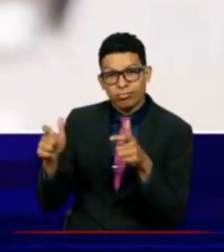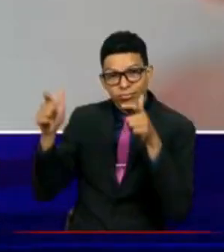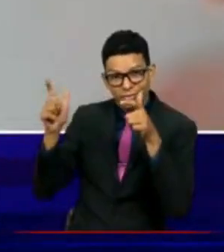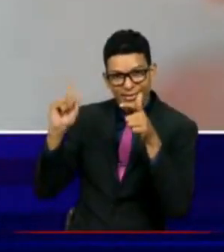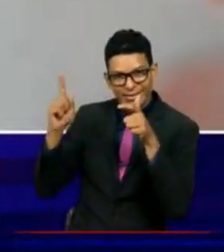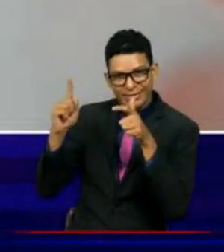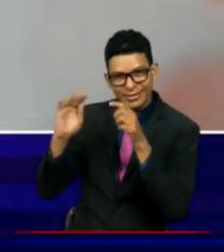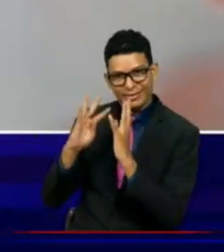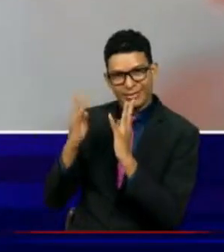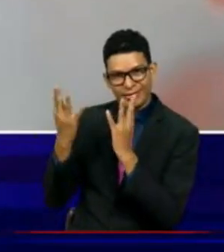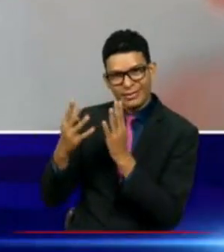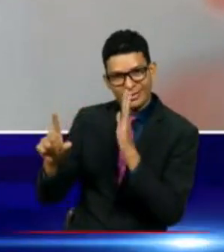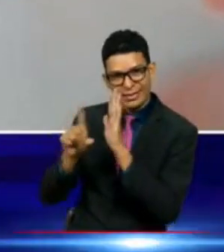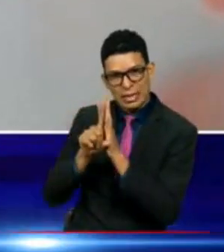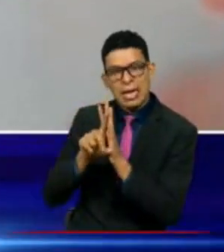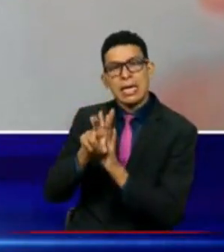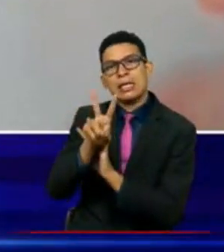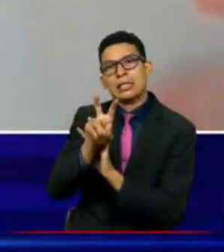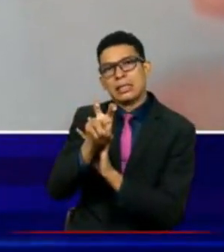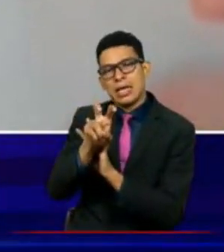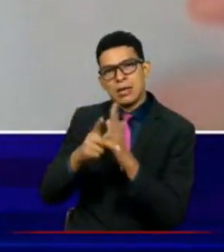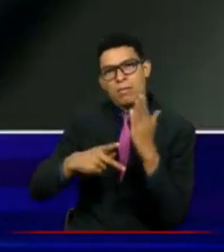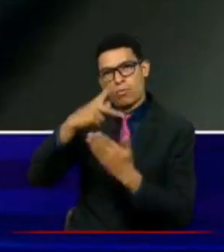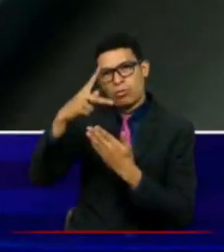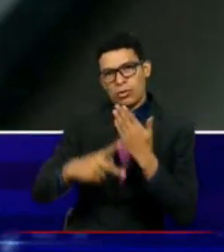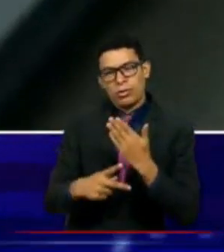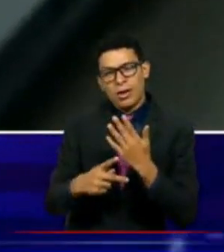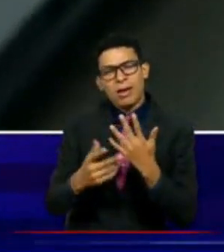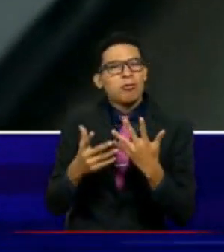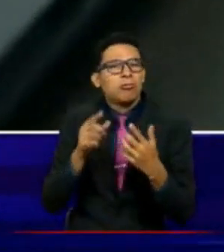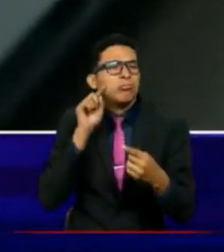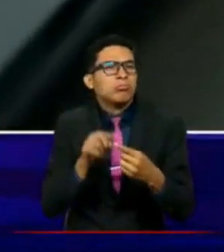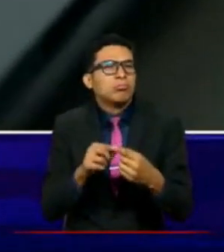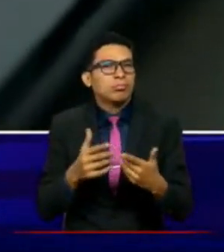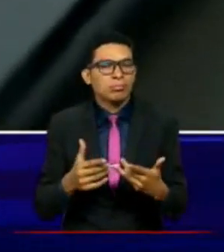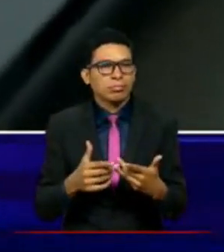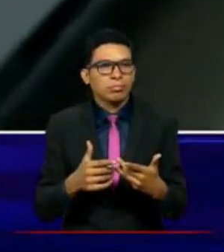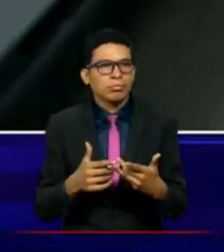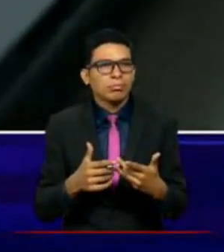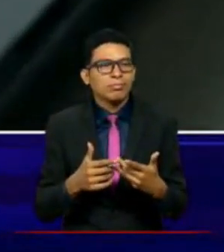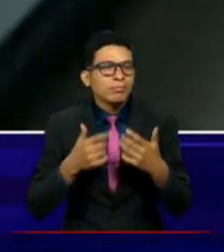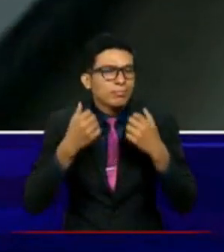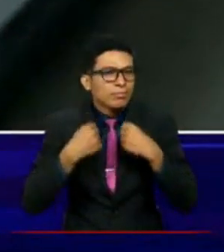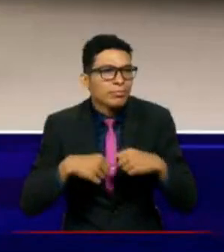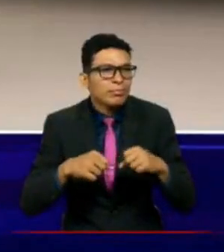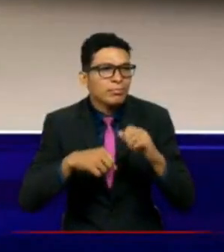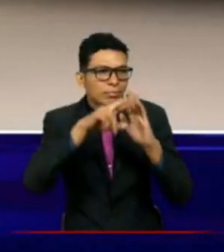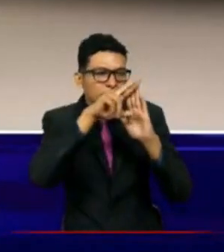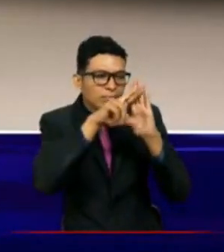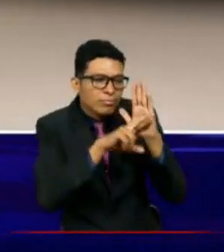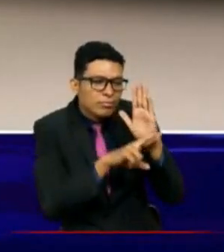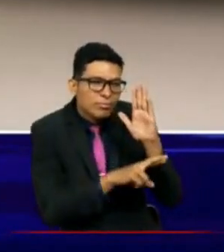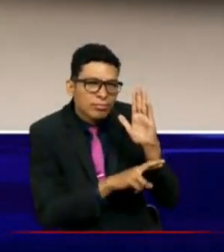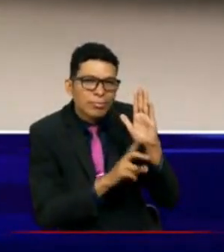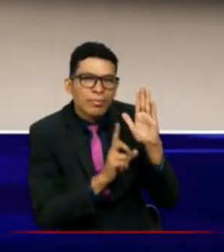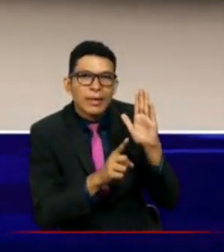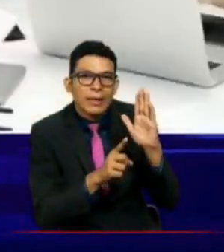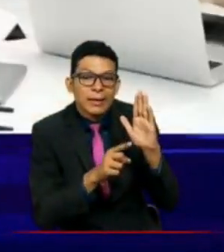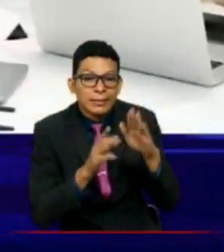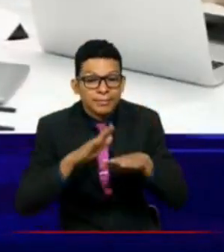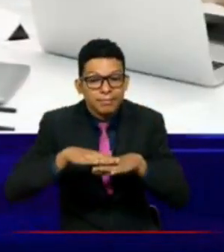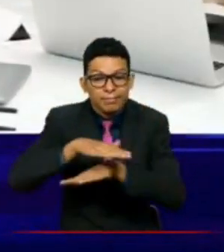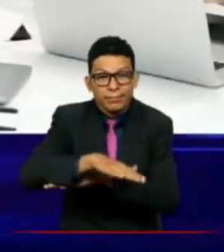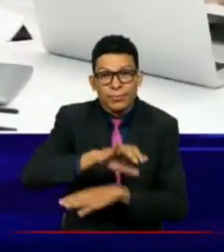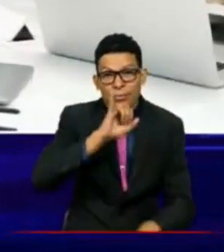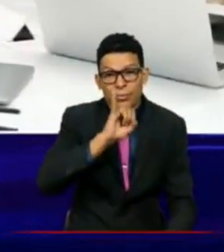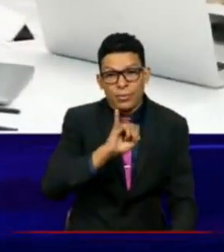siete proyectos legislativos que buscan digamos tratar de reglamentar El Efecto que va a tener